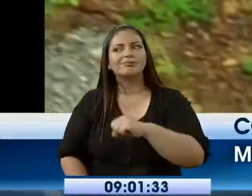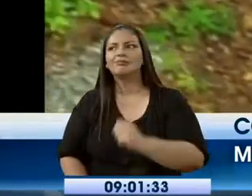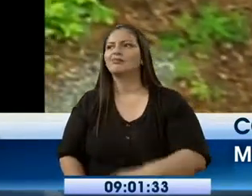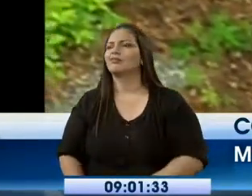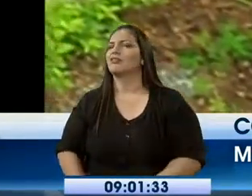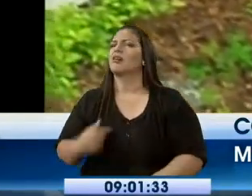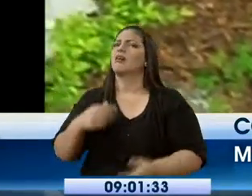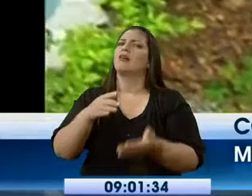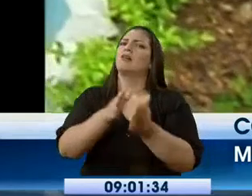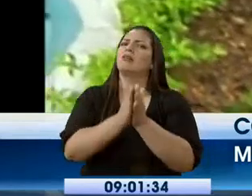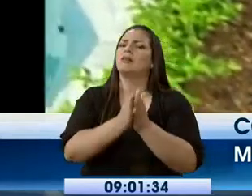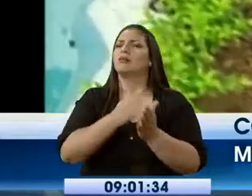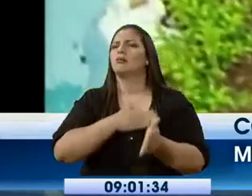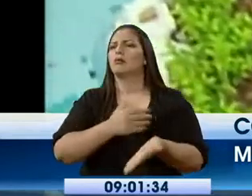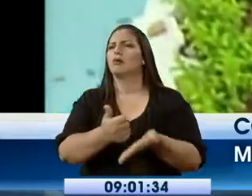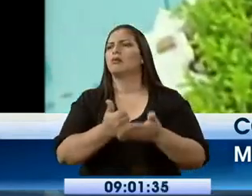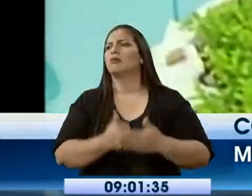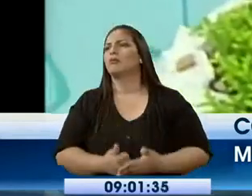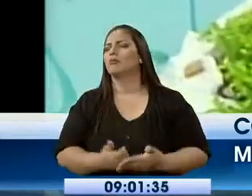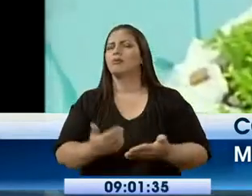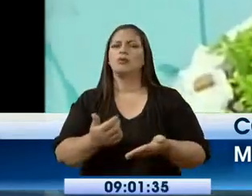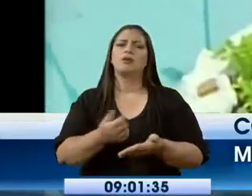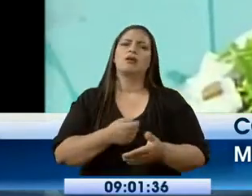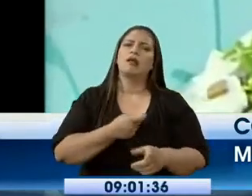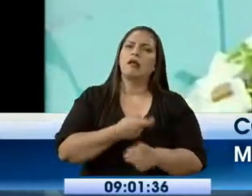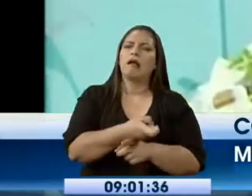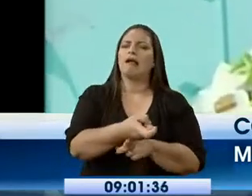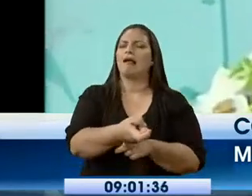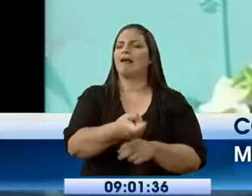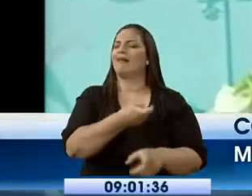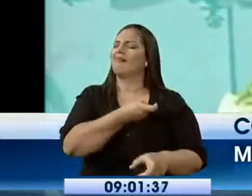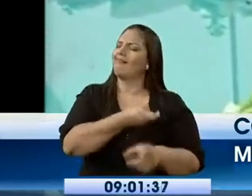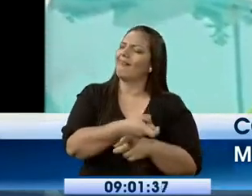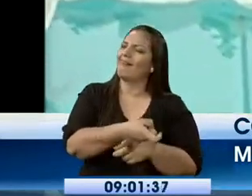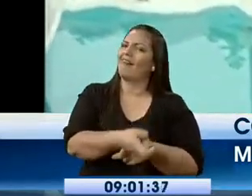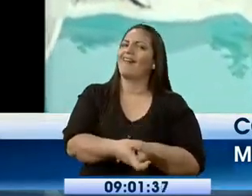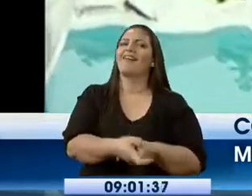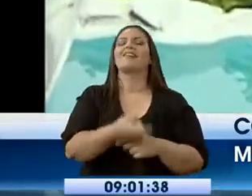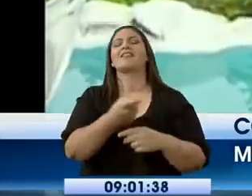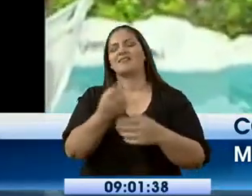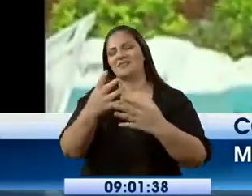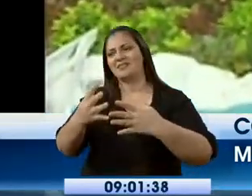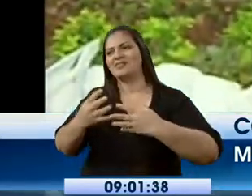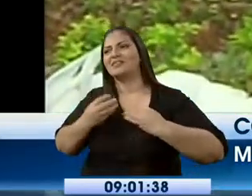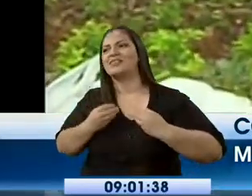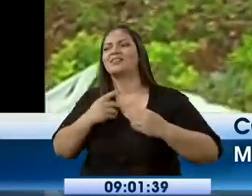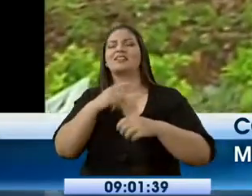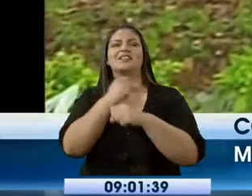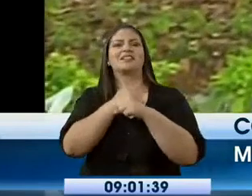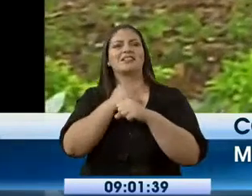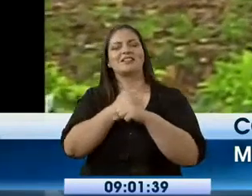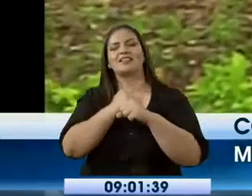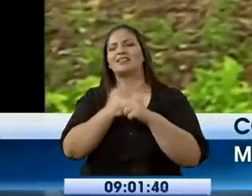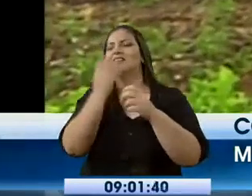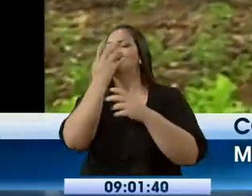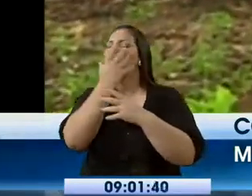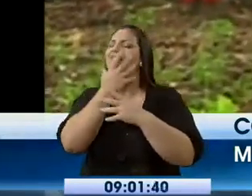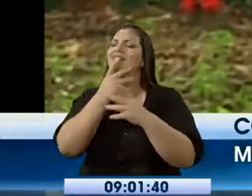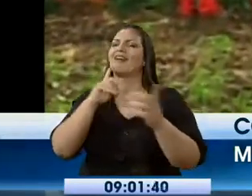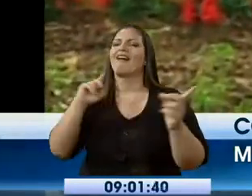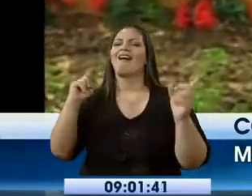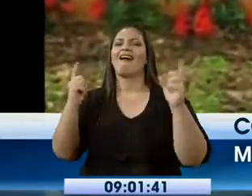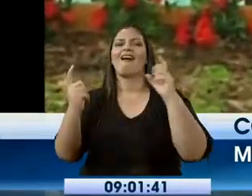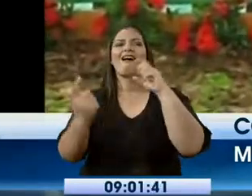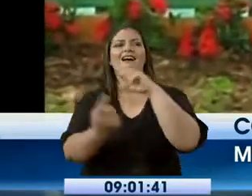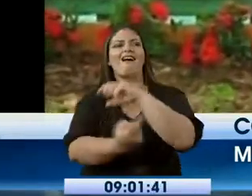Pero logramos unirlas y trabajar y dar este cambio maravilloso que estamos viendo.